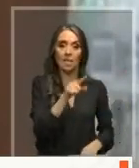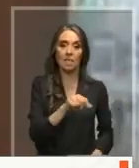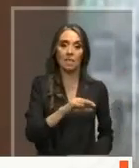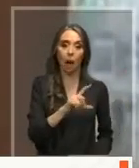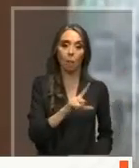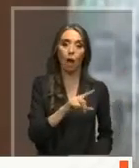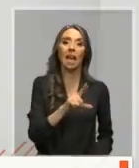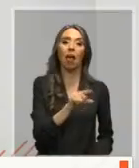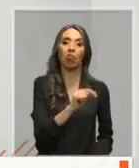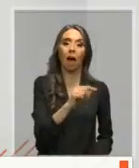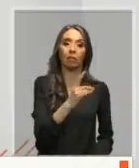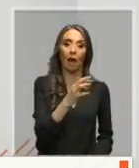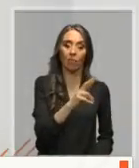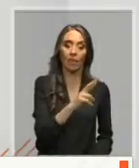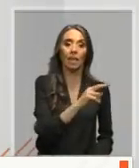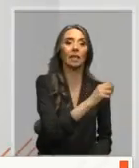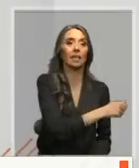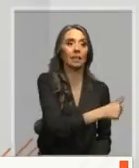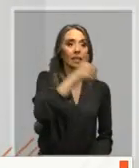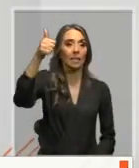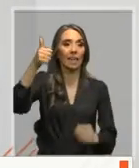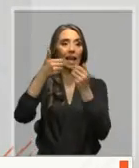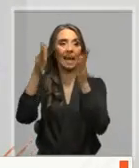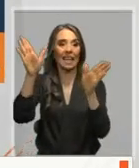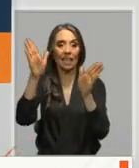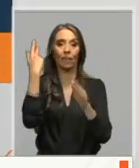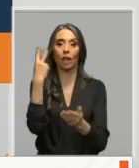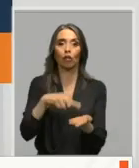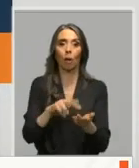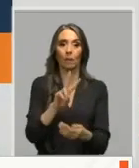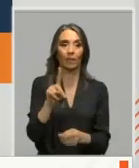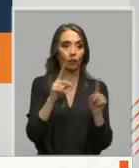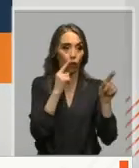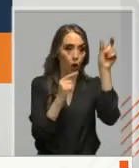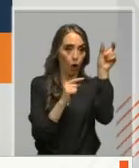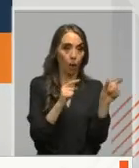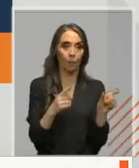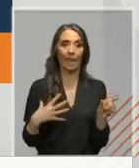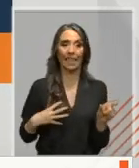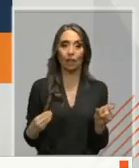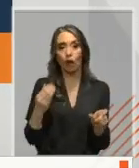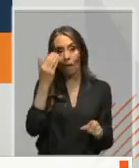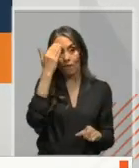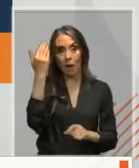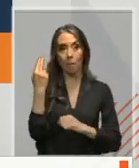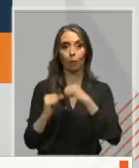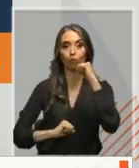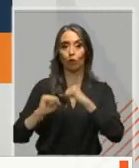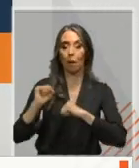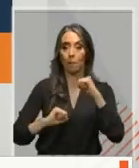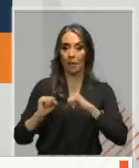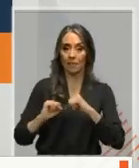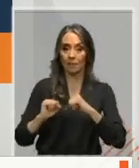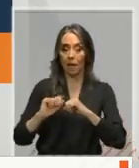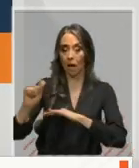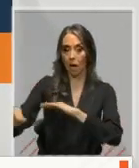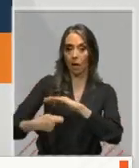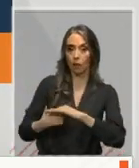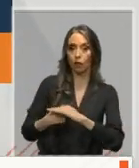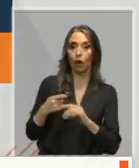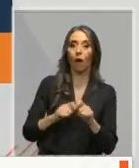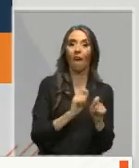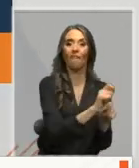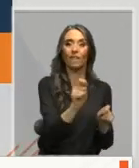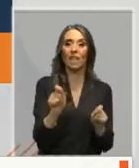López Sierra, extraditado y libre desde 2021, y el hijo de un conocido empresario acusado de financiar